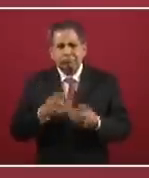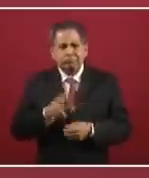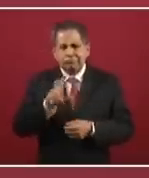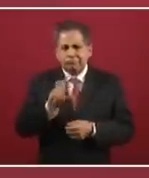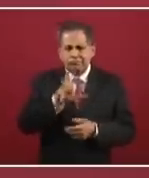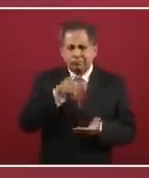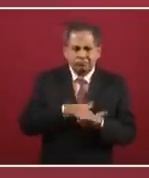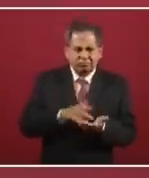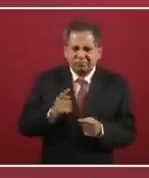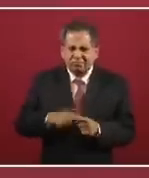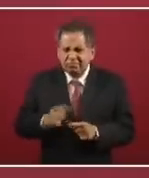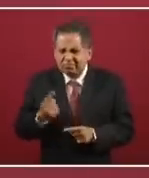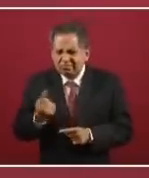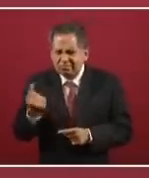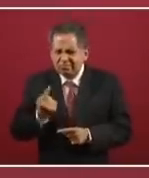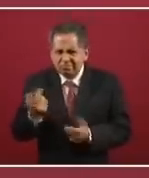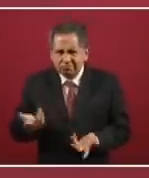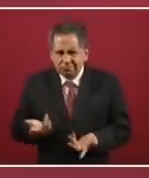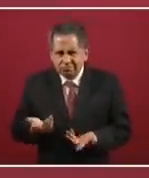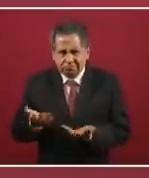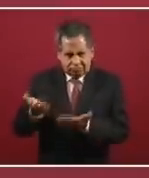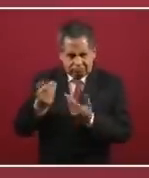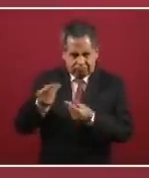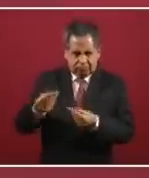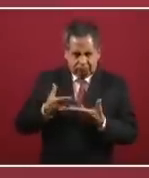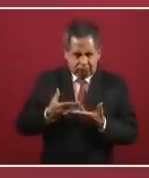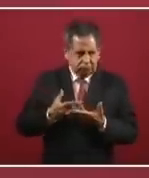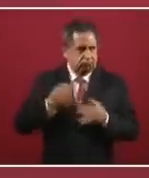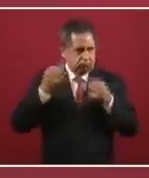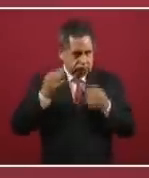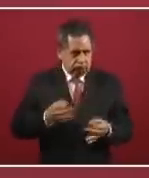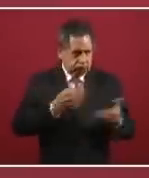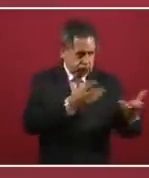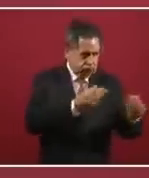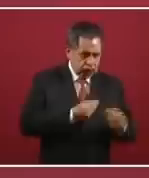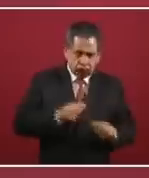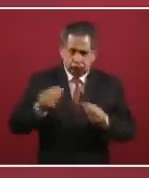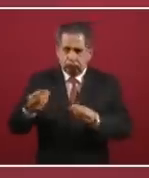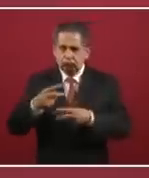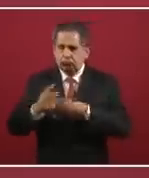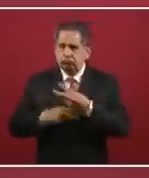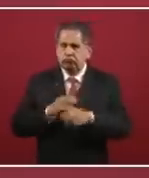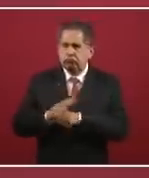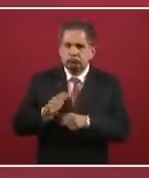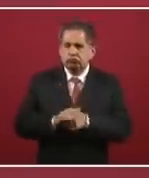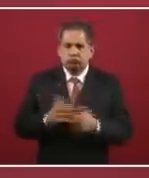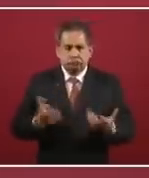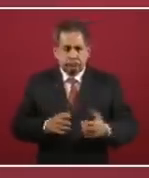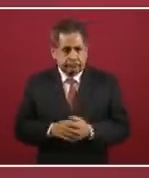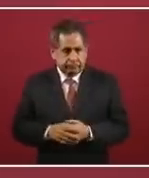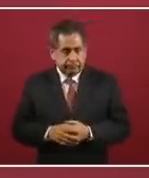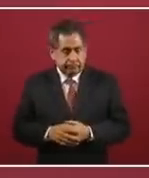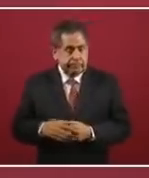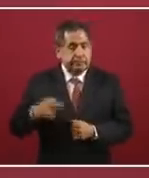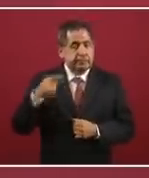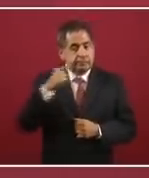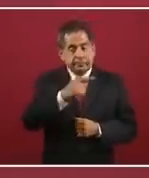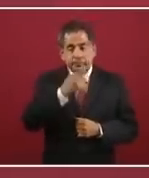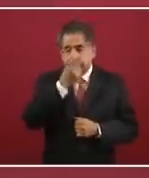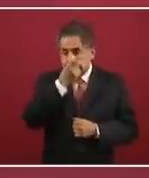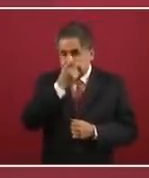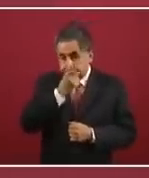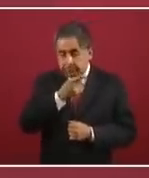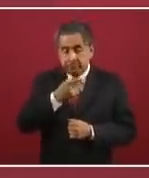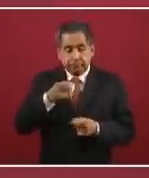refieren, proporcionarle la información de qué es lo que estamos haciendo. Ella lo que muestra ahí es una